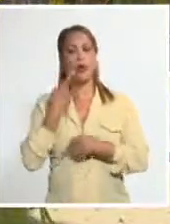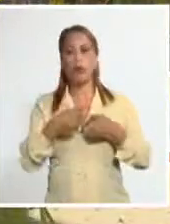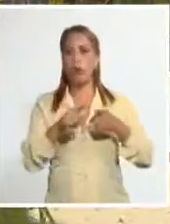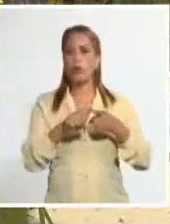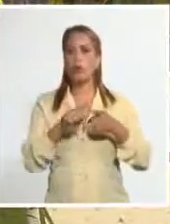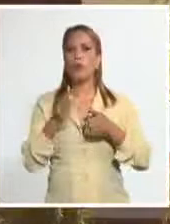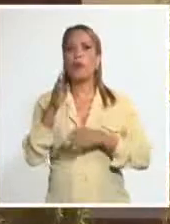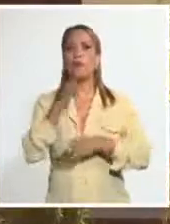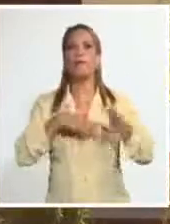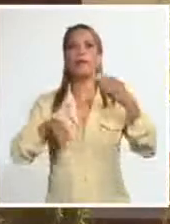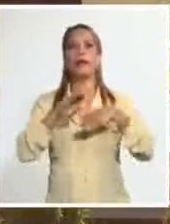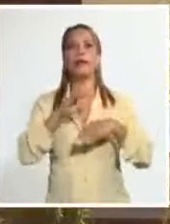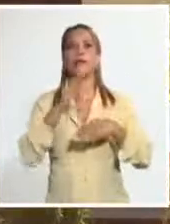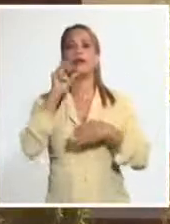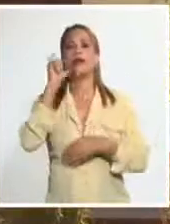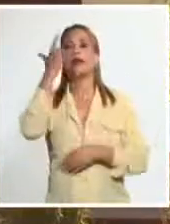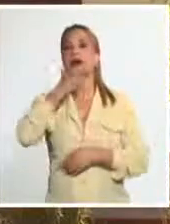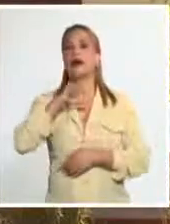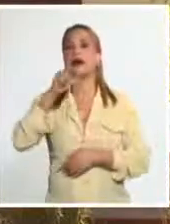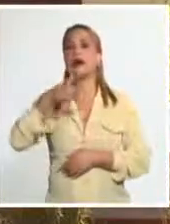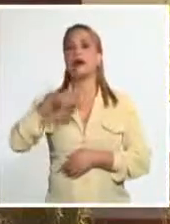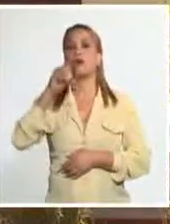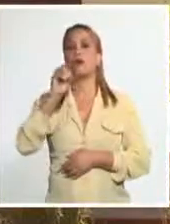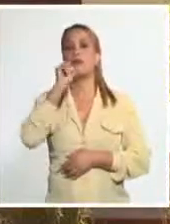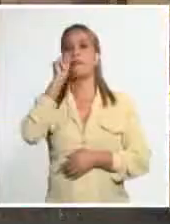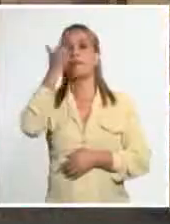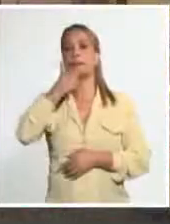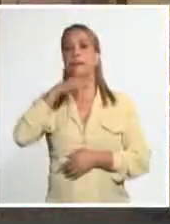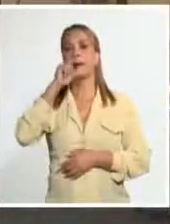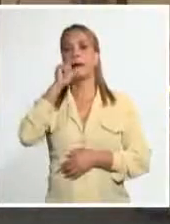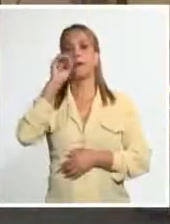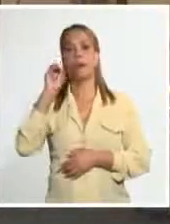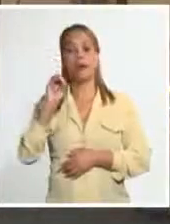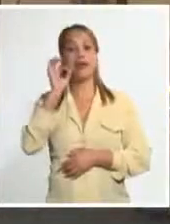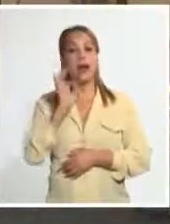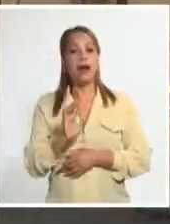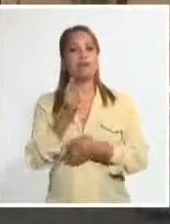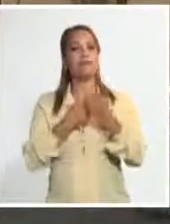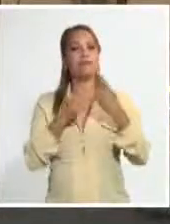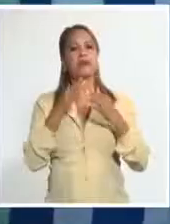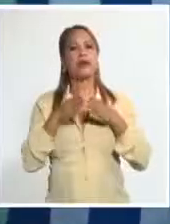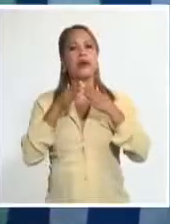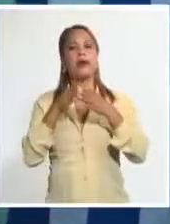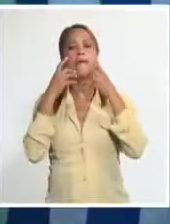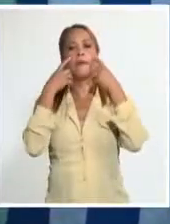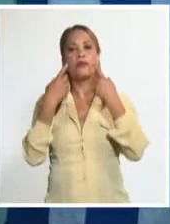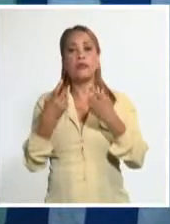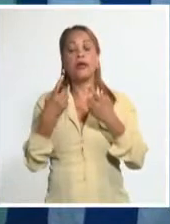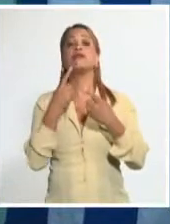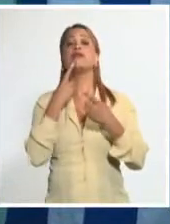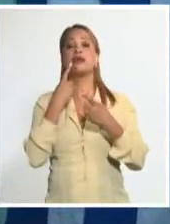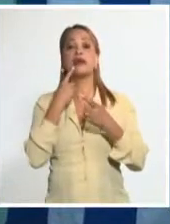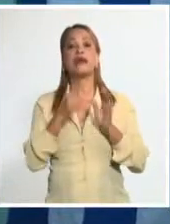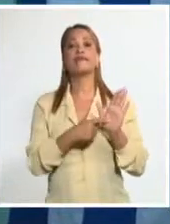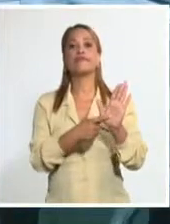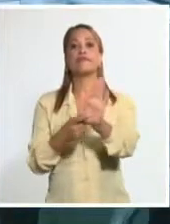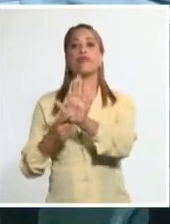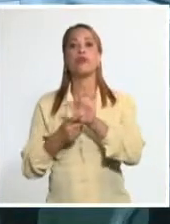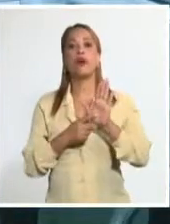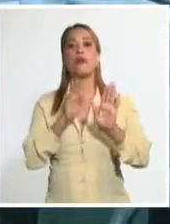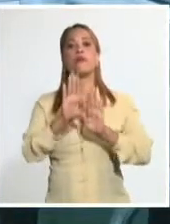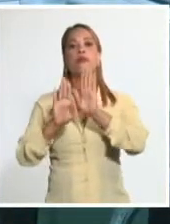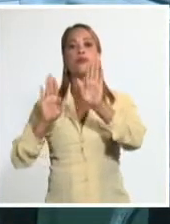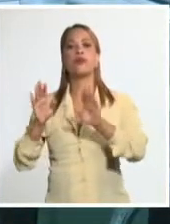en 1895, es una de las piezas más importantes que exhibe el Museo 11 de Abril en el municipio de